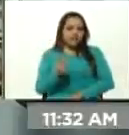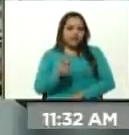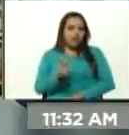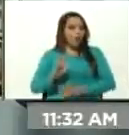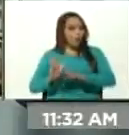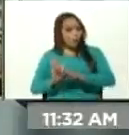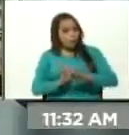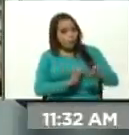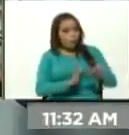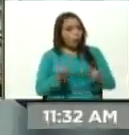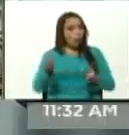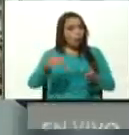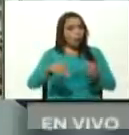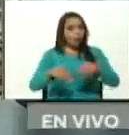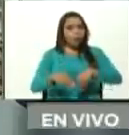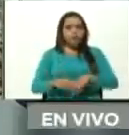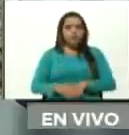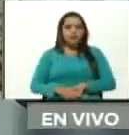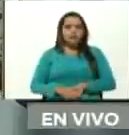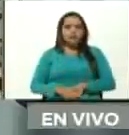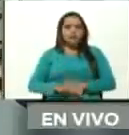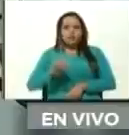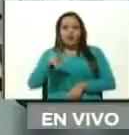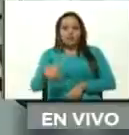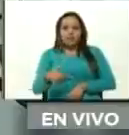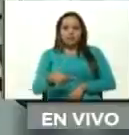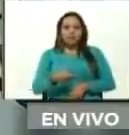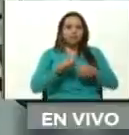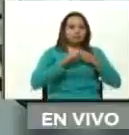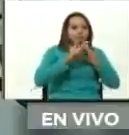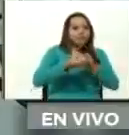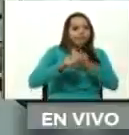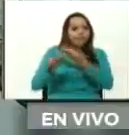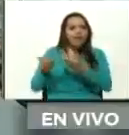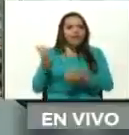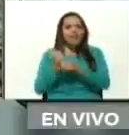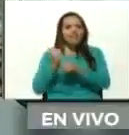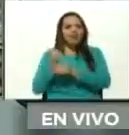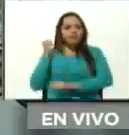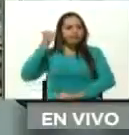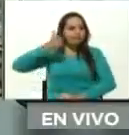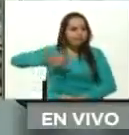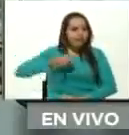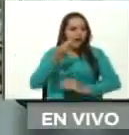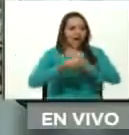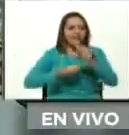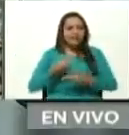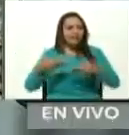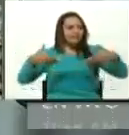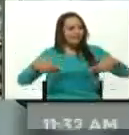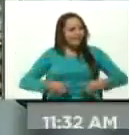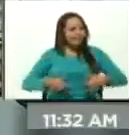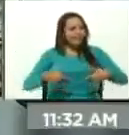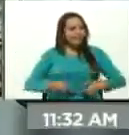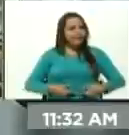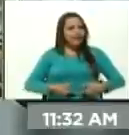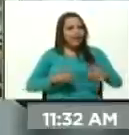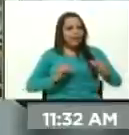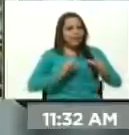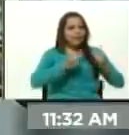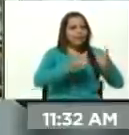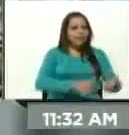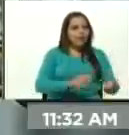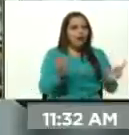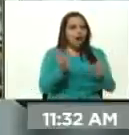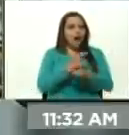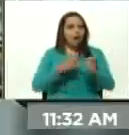lado también expresarle el trabajo que hemos venido realizando arduamente a partir de